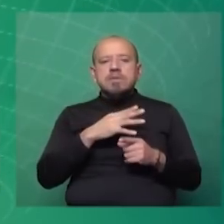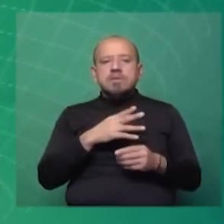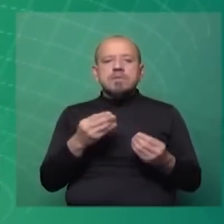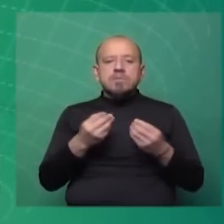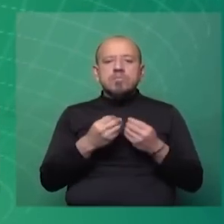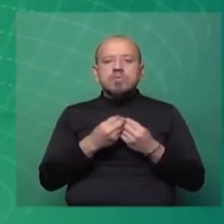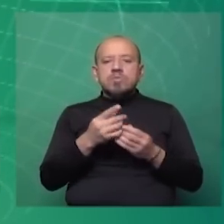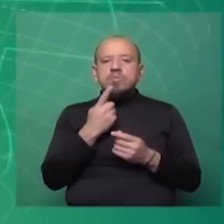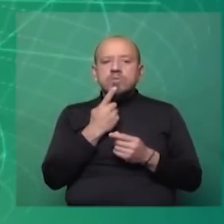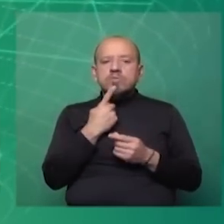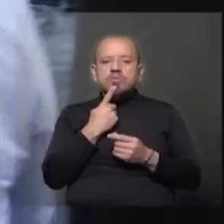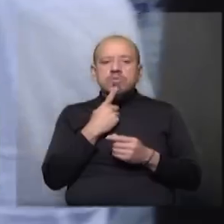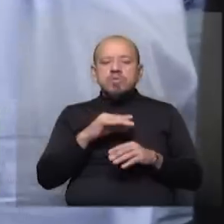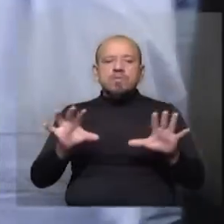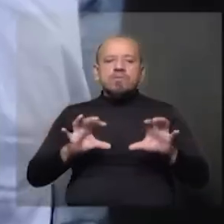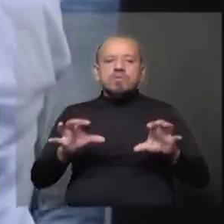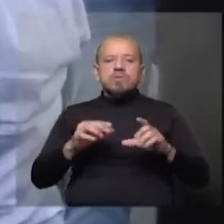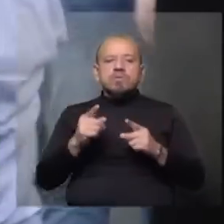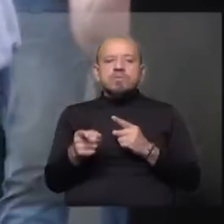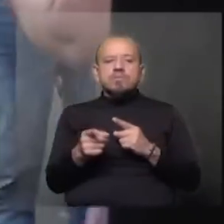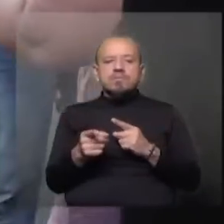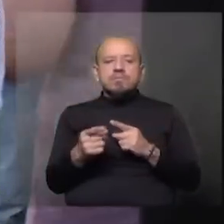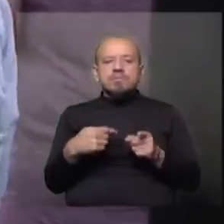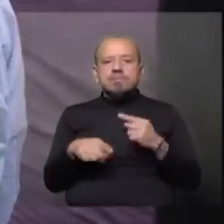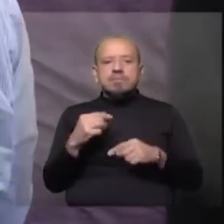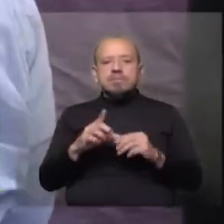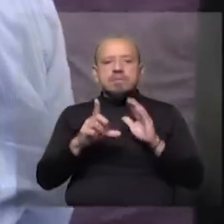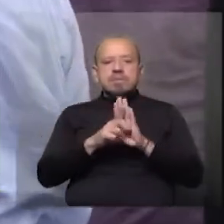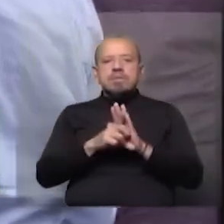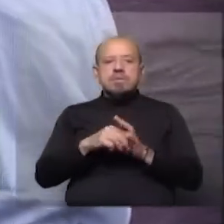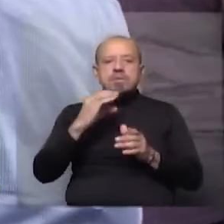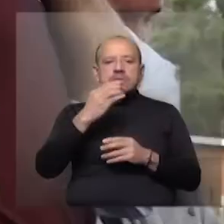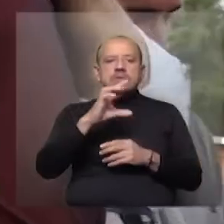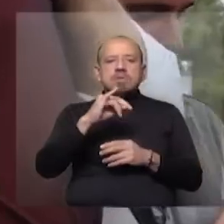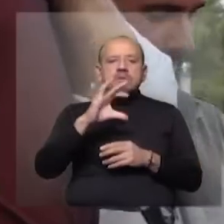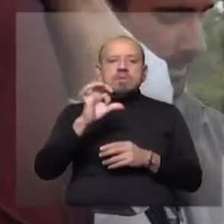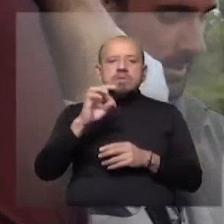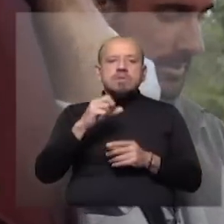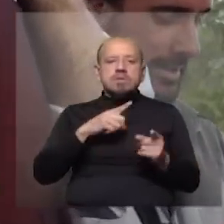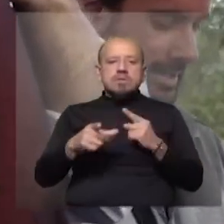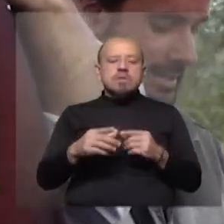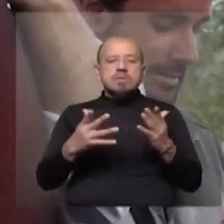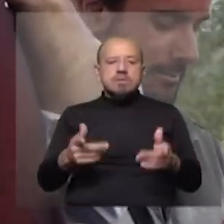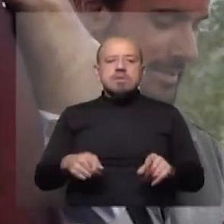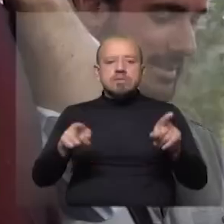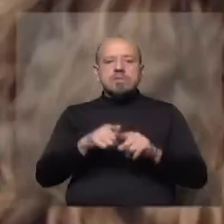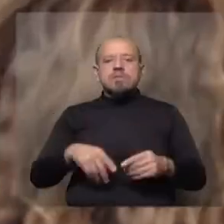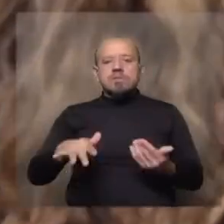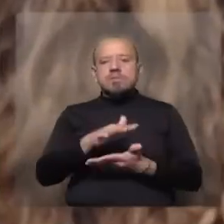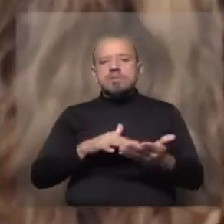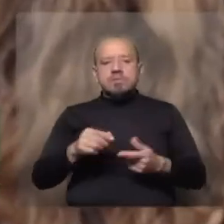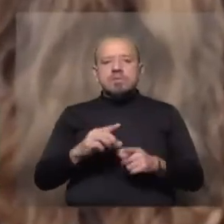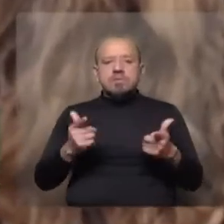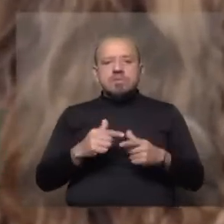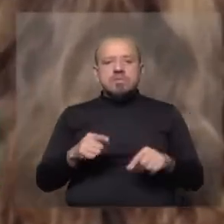legisladores y muchos funcionarios alcanzados por la denominada ley cristal se encuentran en igual situación sin que se haya verificado un